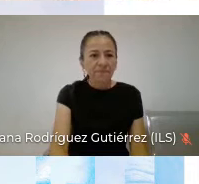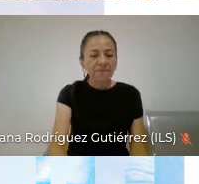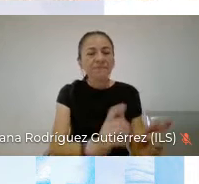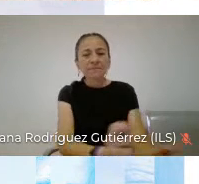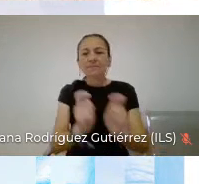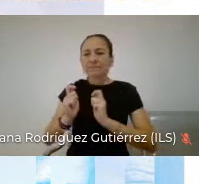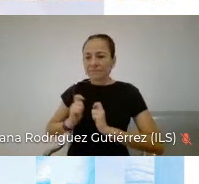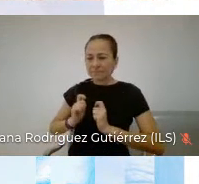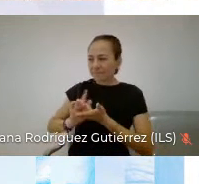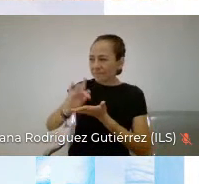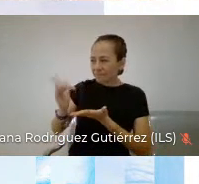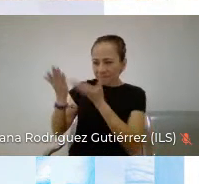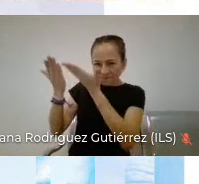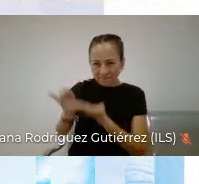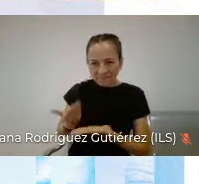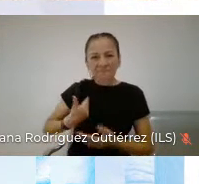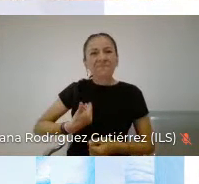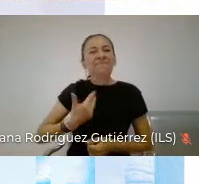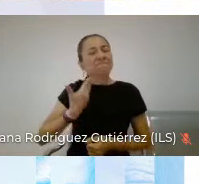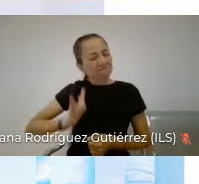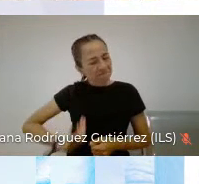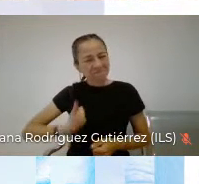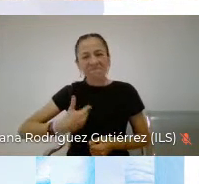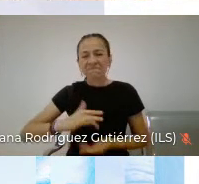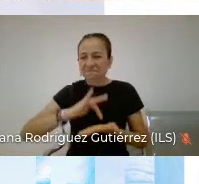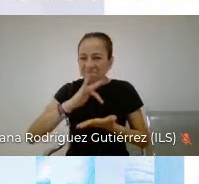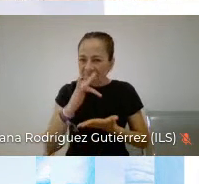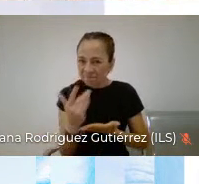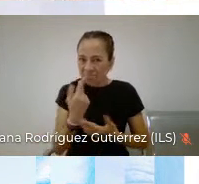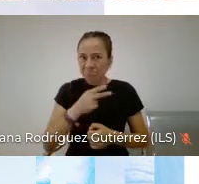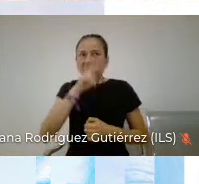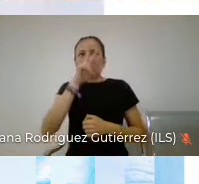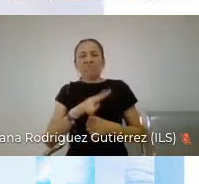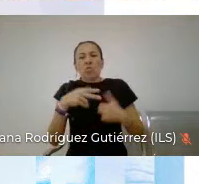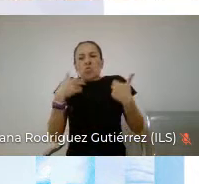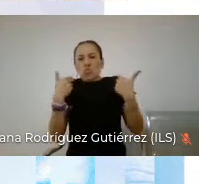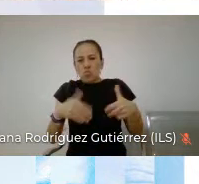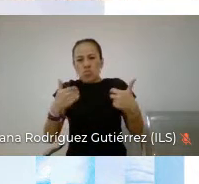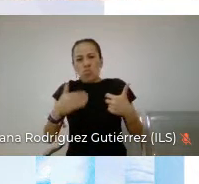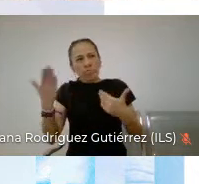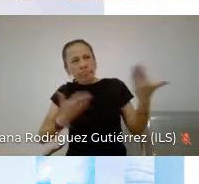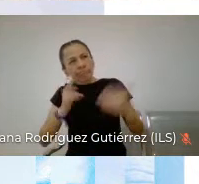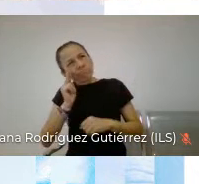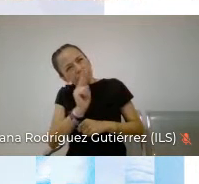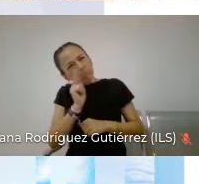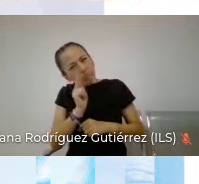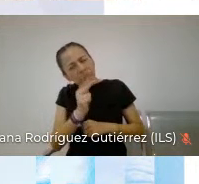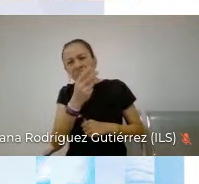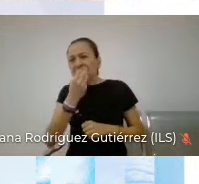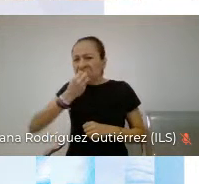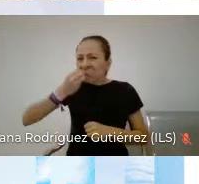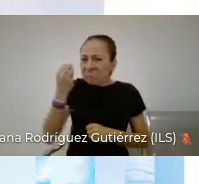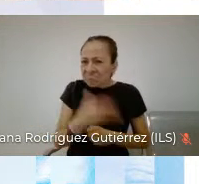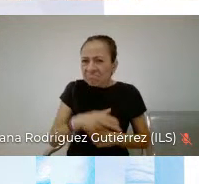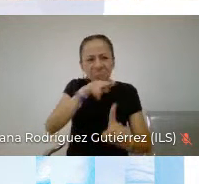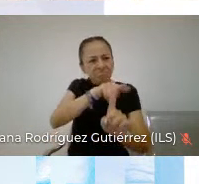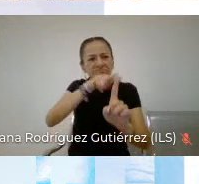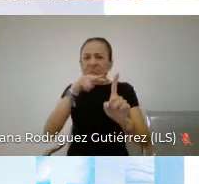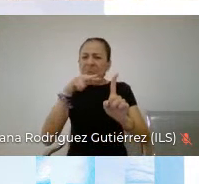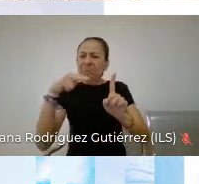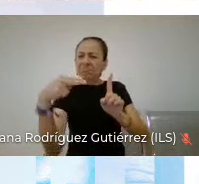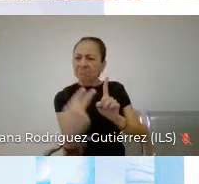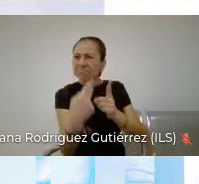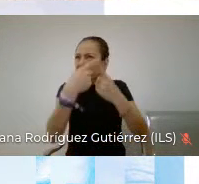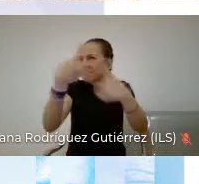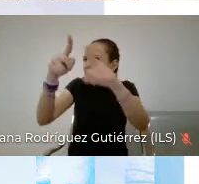aquí justo ahora escuchando. Dije, qué interesante que aquí venimos de enfoques en la inclusión totalmente diferentes